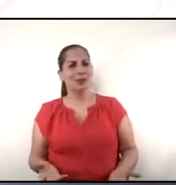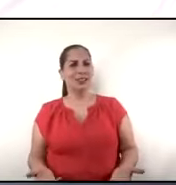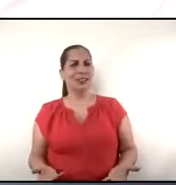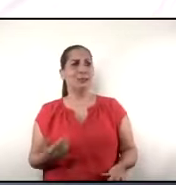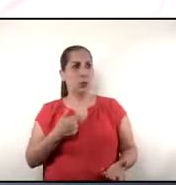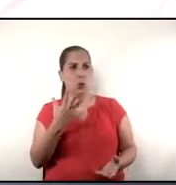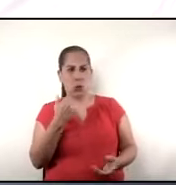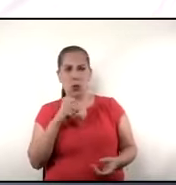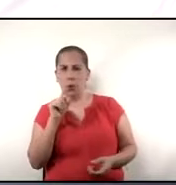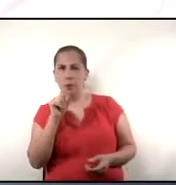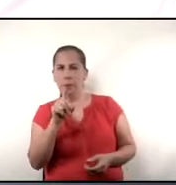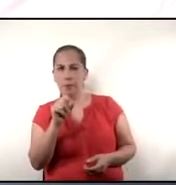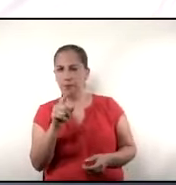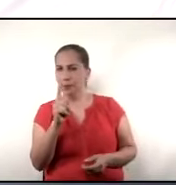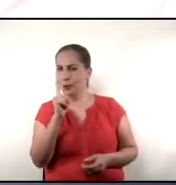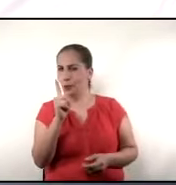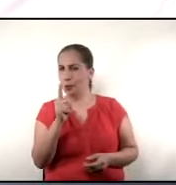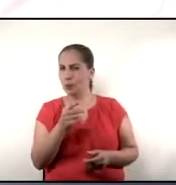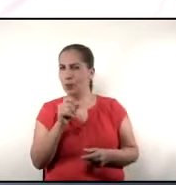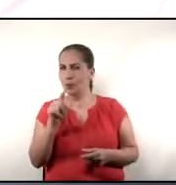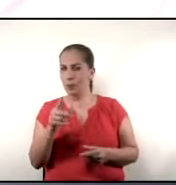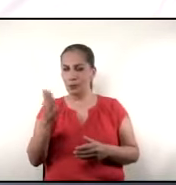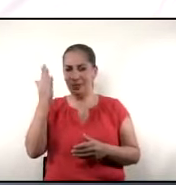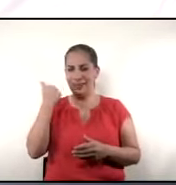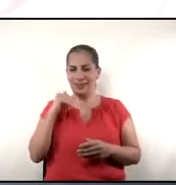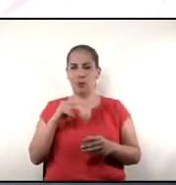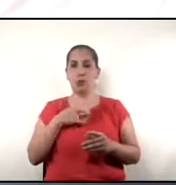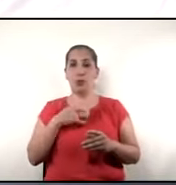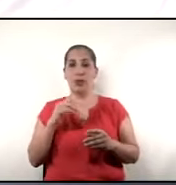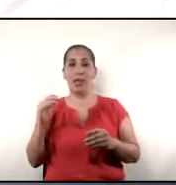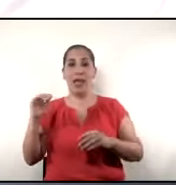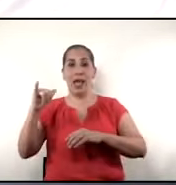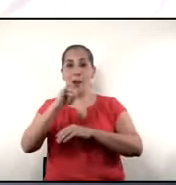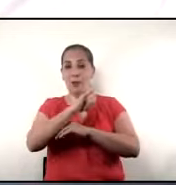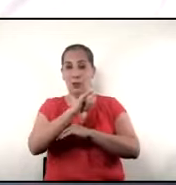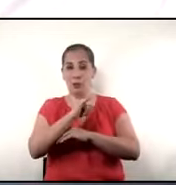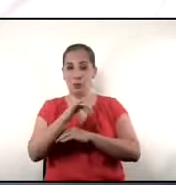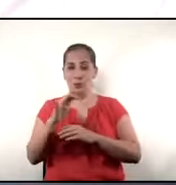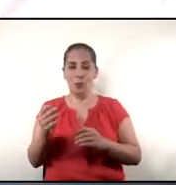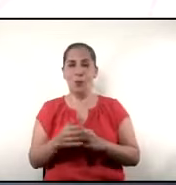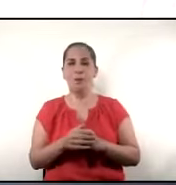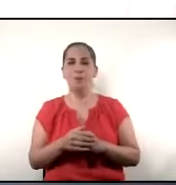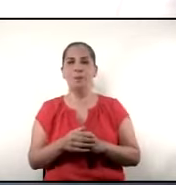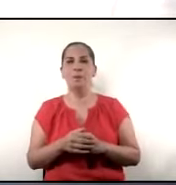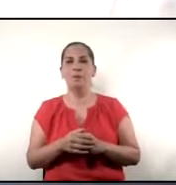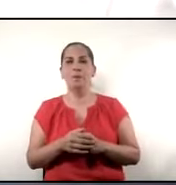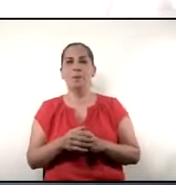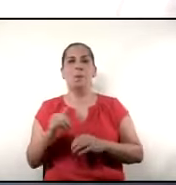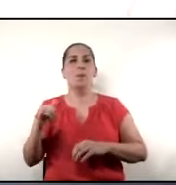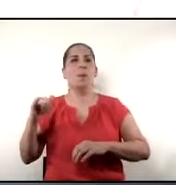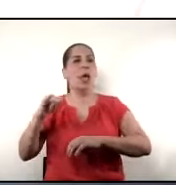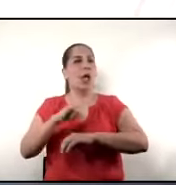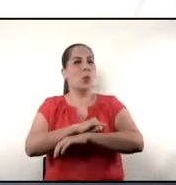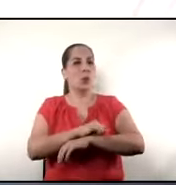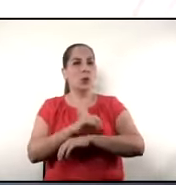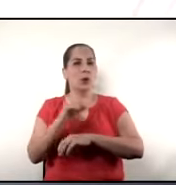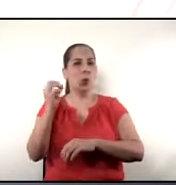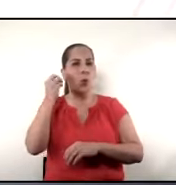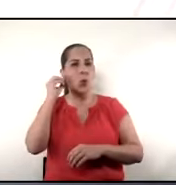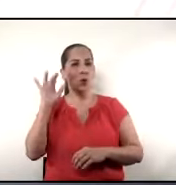sin hacerle una pregunta a usted que estuvo en el Consejo Técnico de Aviación Civil también, sobre el aeropuerto en